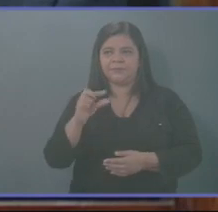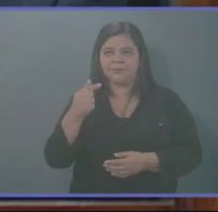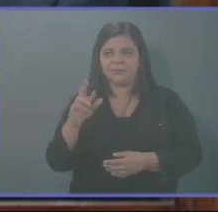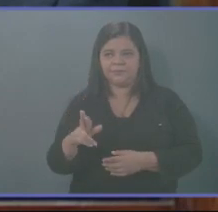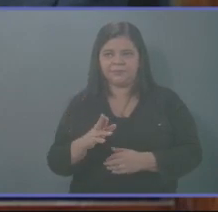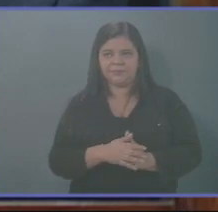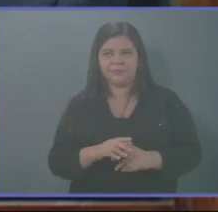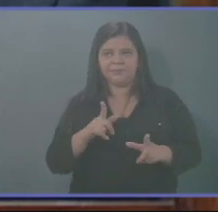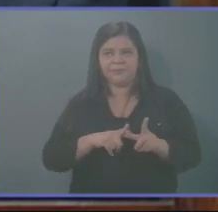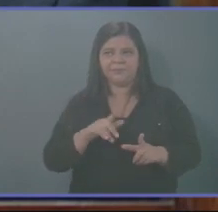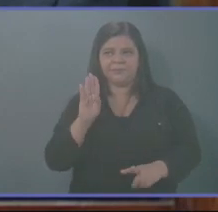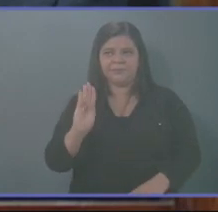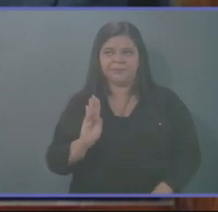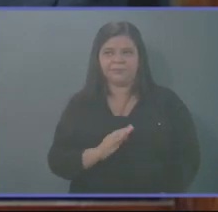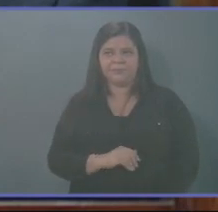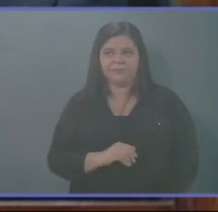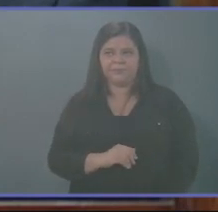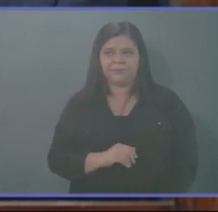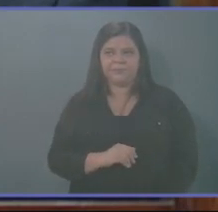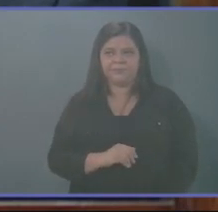B.